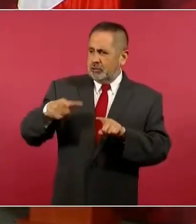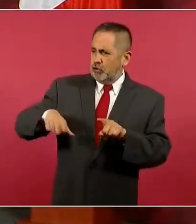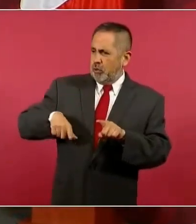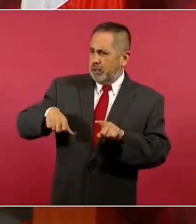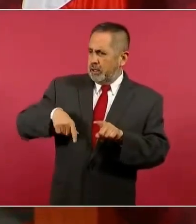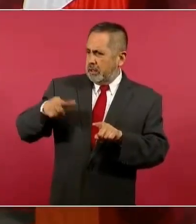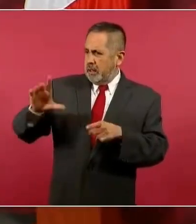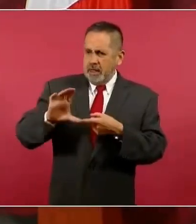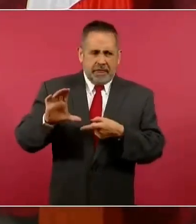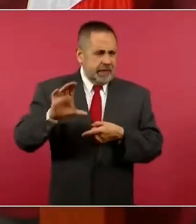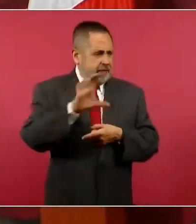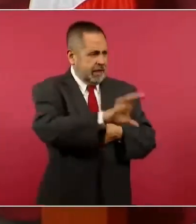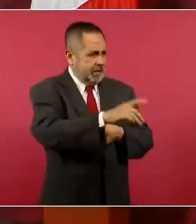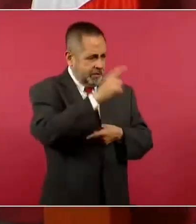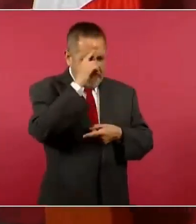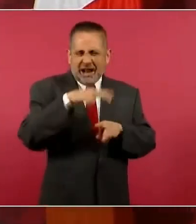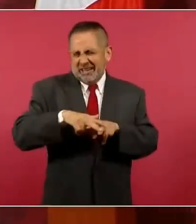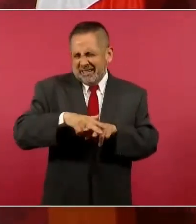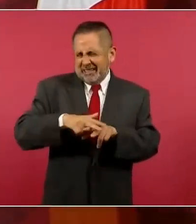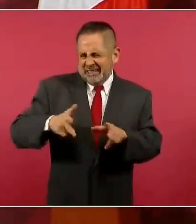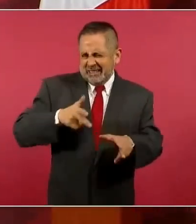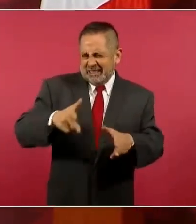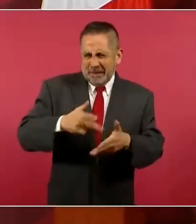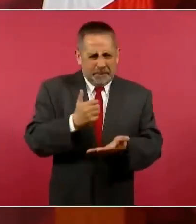a las empresas ferrocarrileras